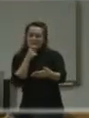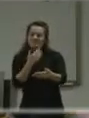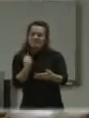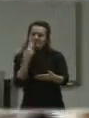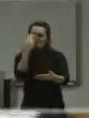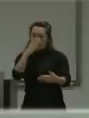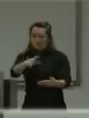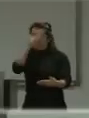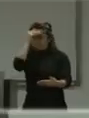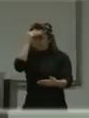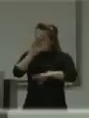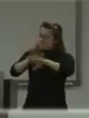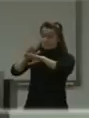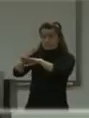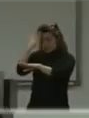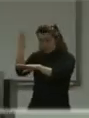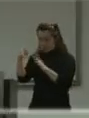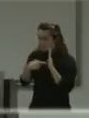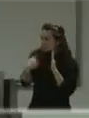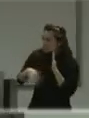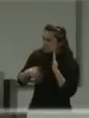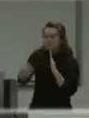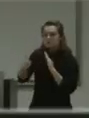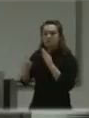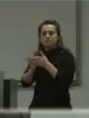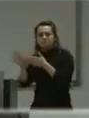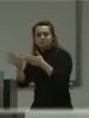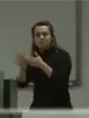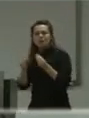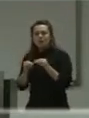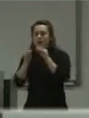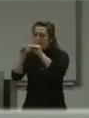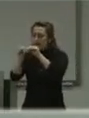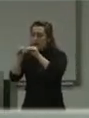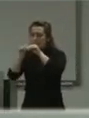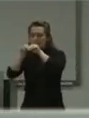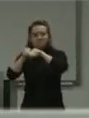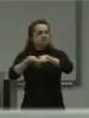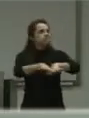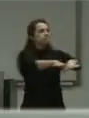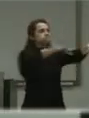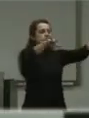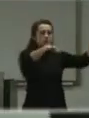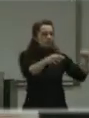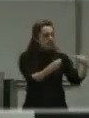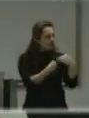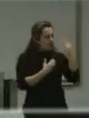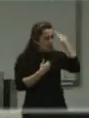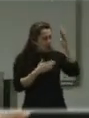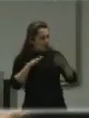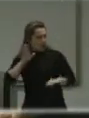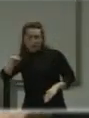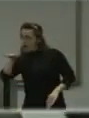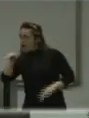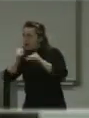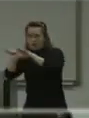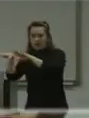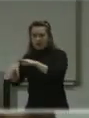multiplicación Porque esa es una de las intenciones fuertes del proyecto formar multiplicadores en un tema que además de ser un tabú